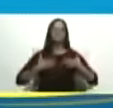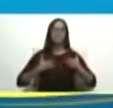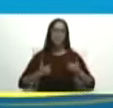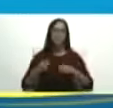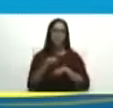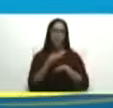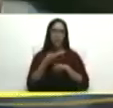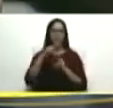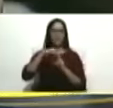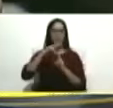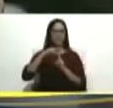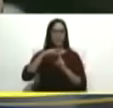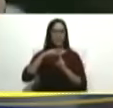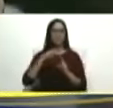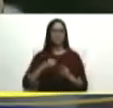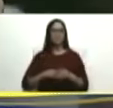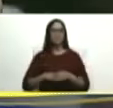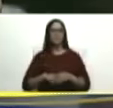del Táchira y allá va,